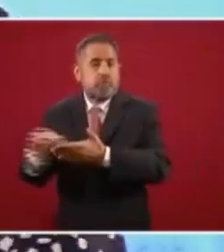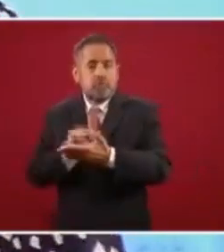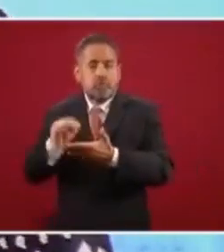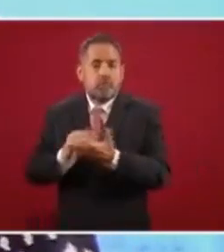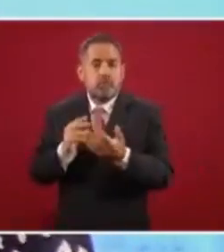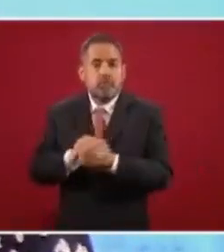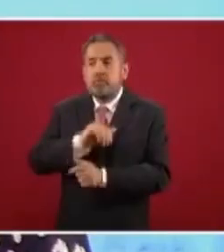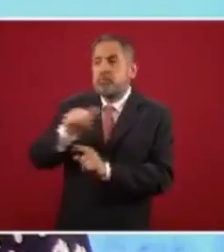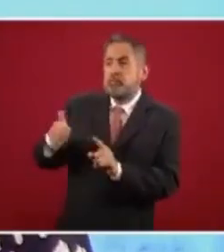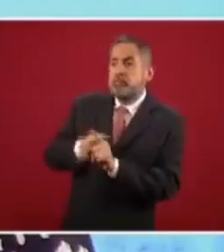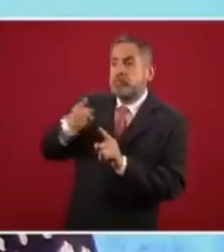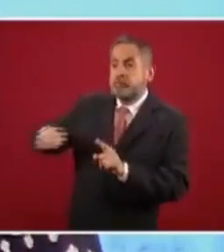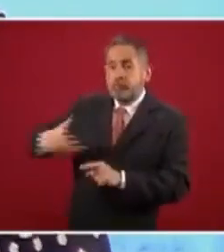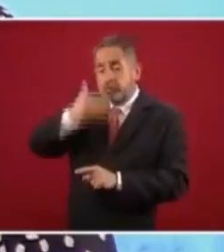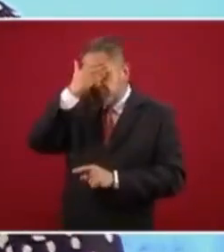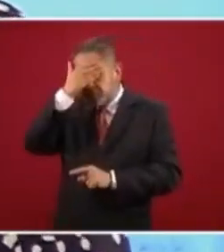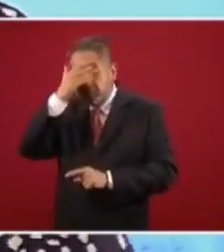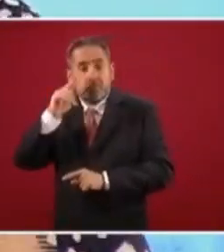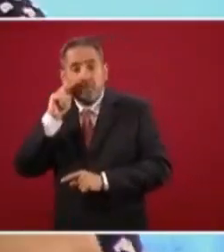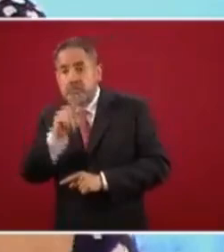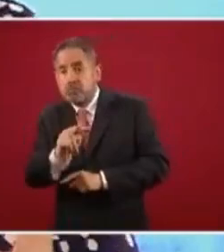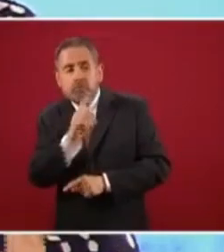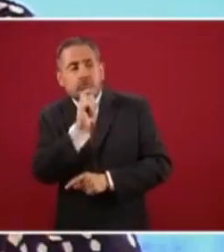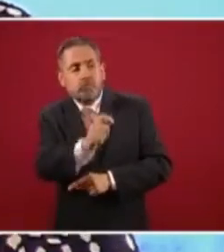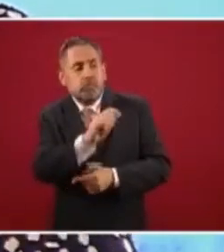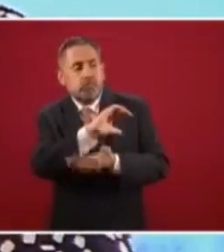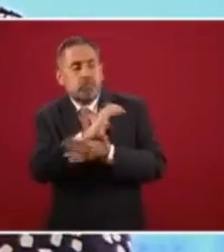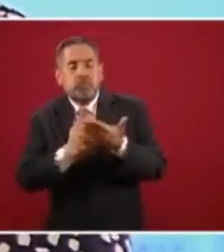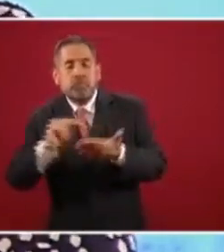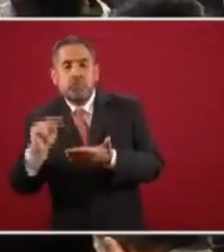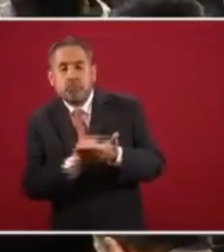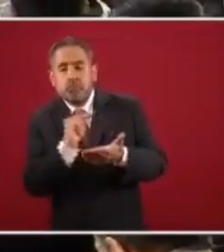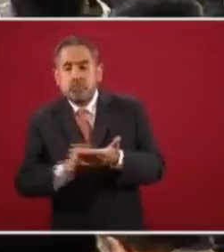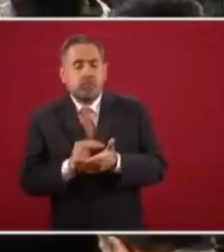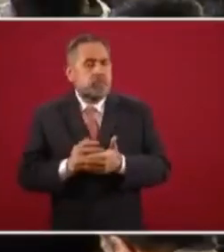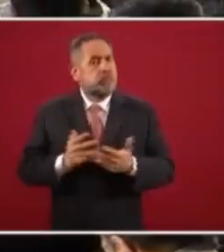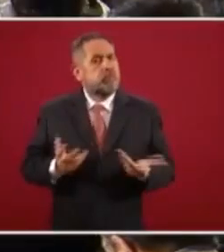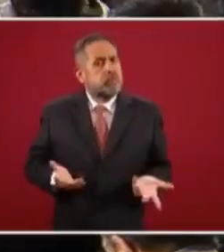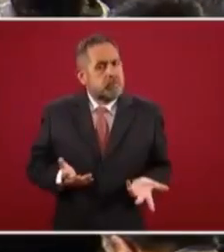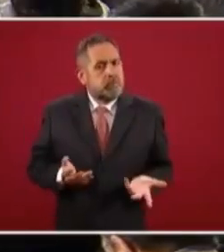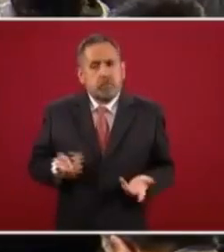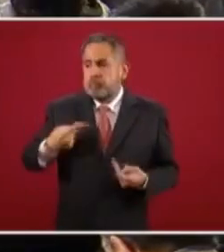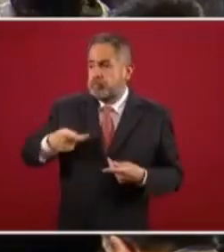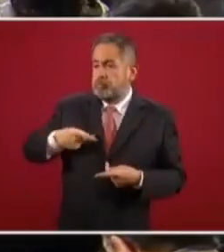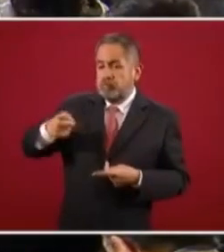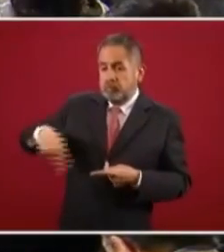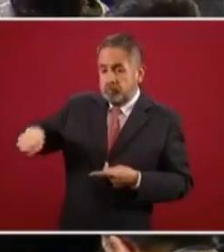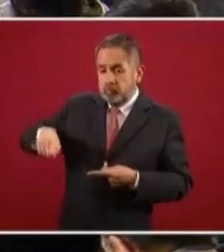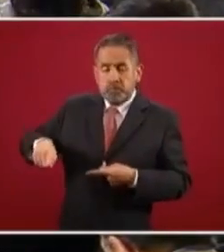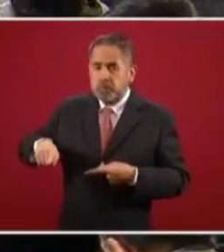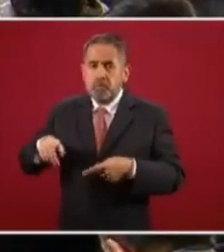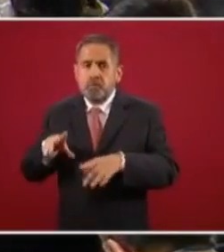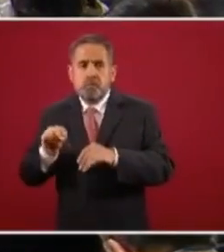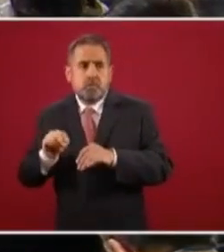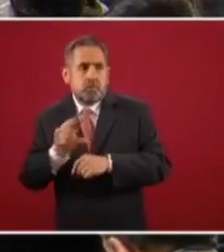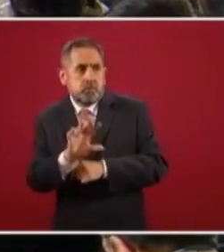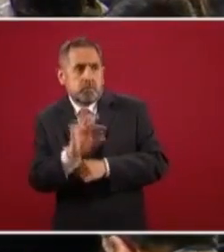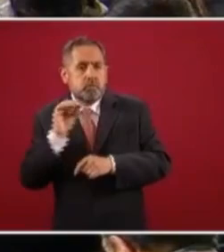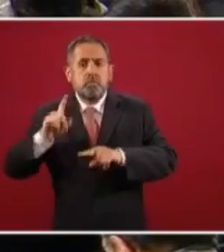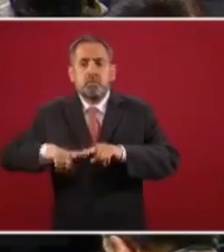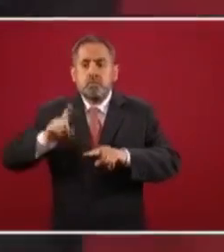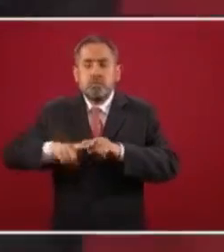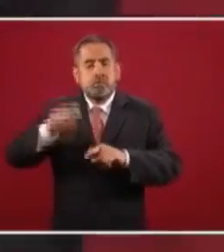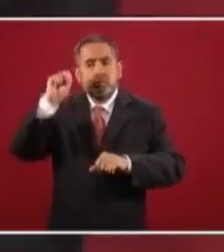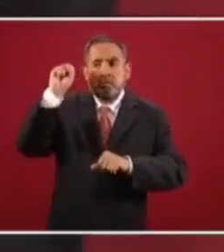a espaldas de los trabajadores. Es decir, los trabajadores no elegían quiénes eran los sindicatos